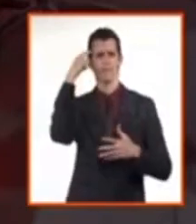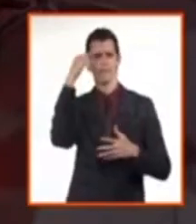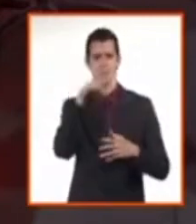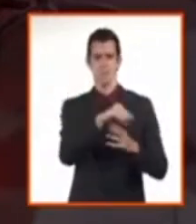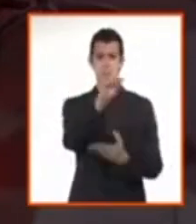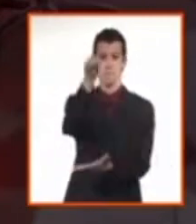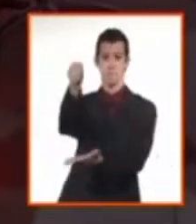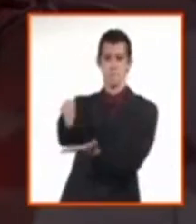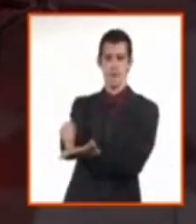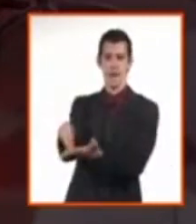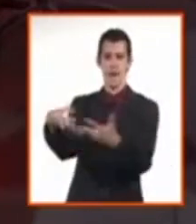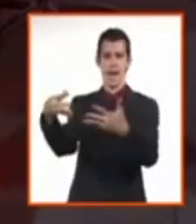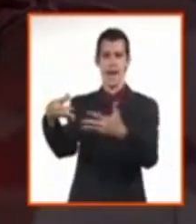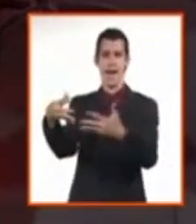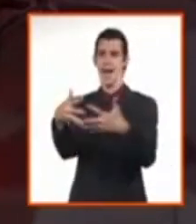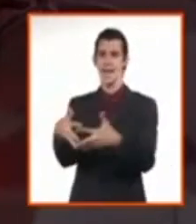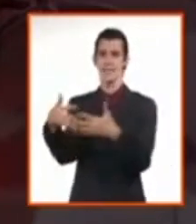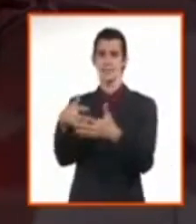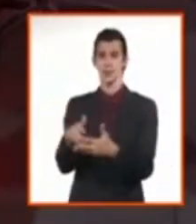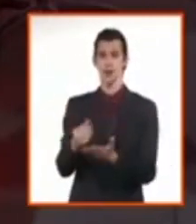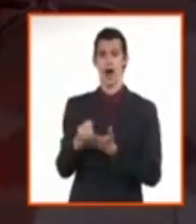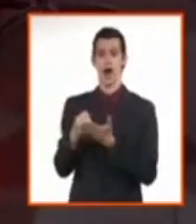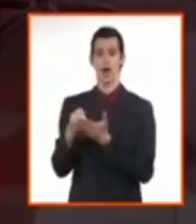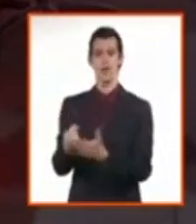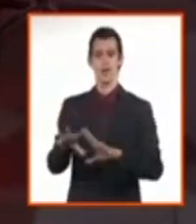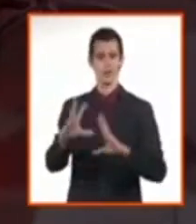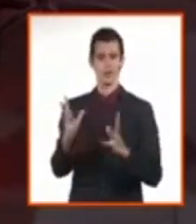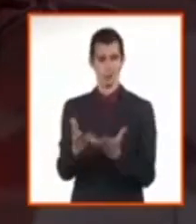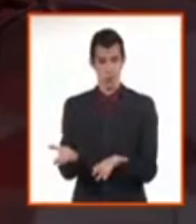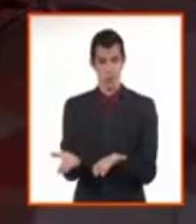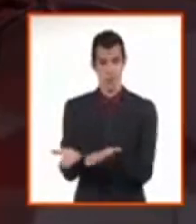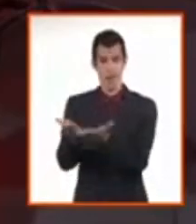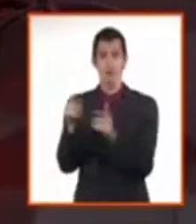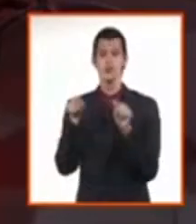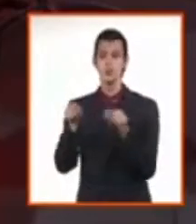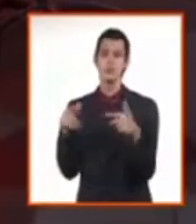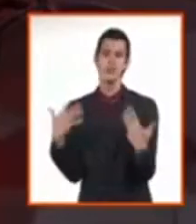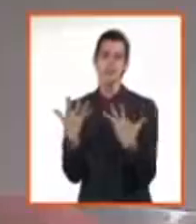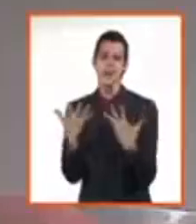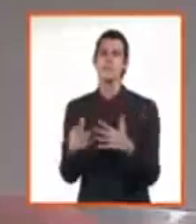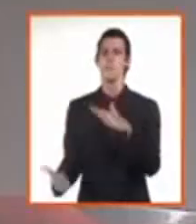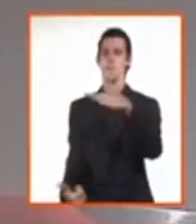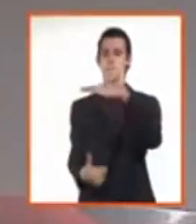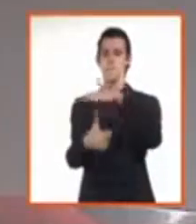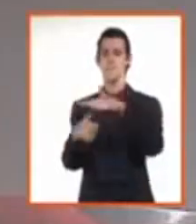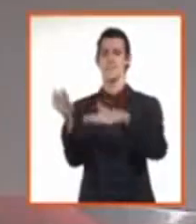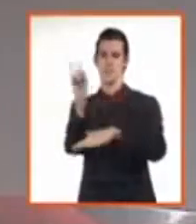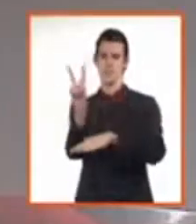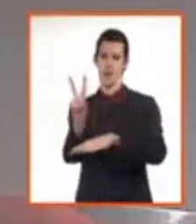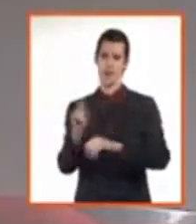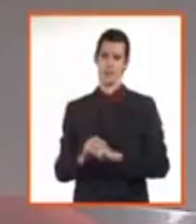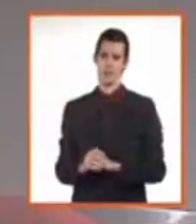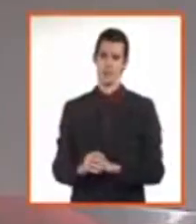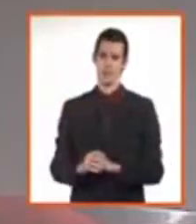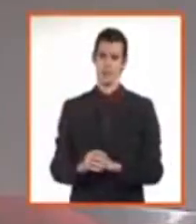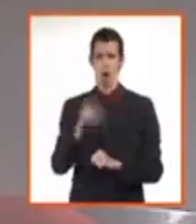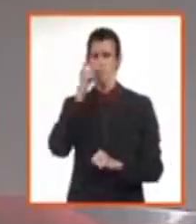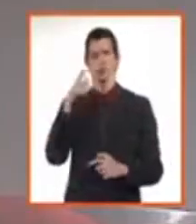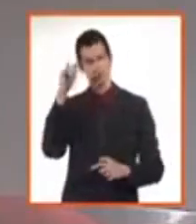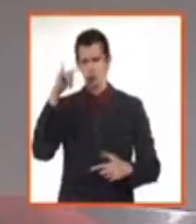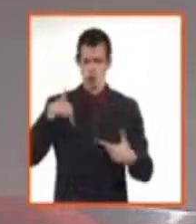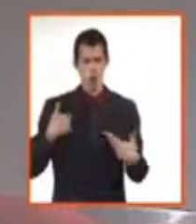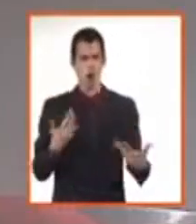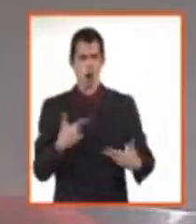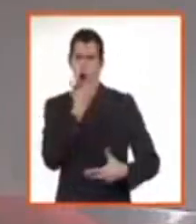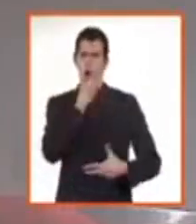sí para subvertir el orden en américa latina' desapareció es que es que la cumbre ha sido un meme cavero y queda algún brazo de un meme